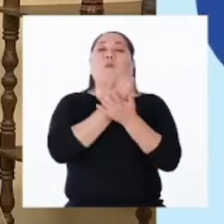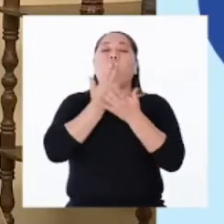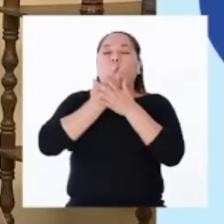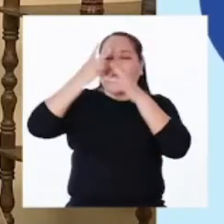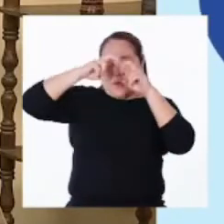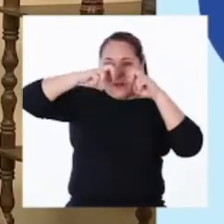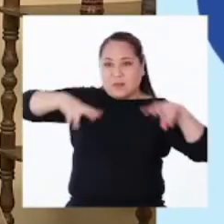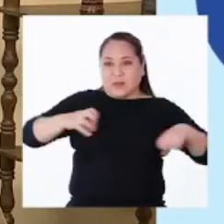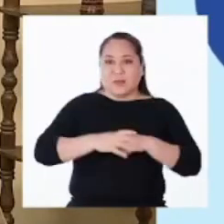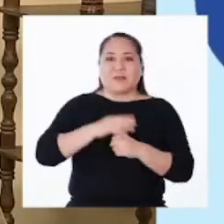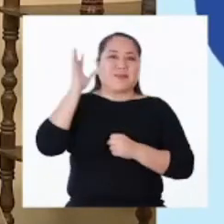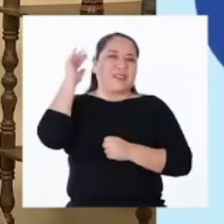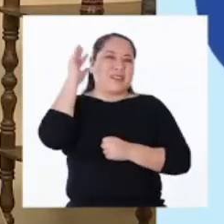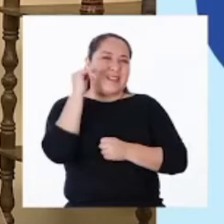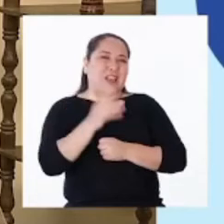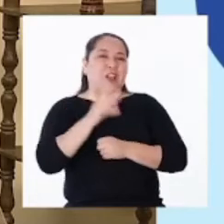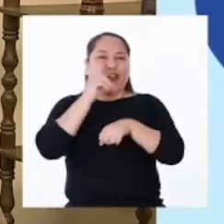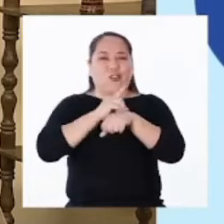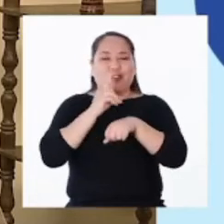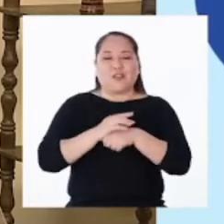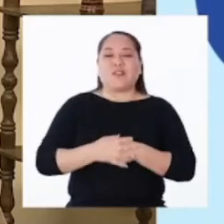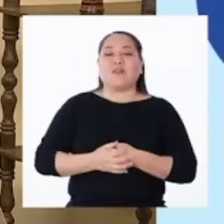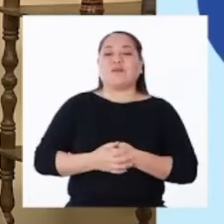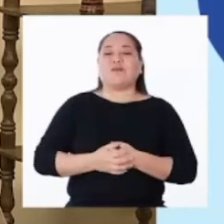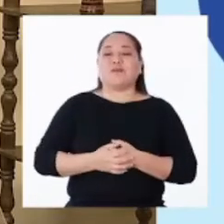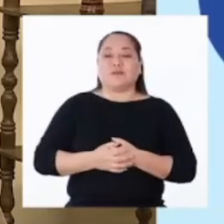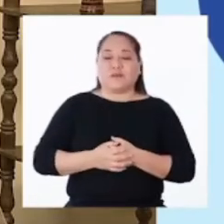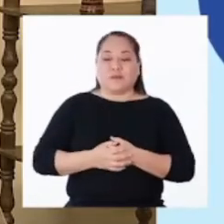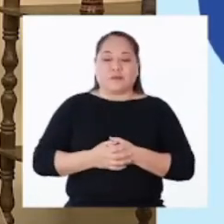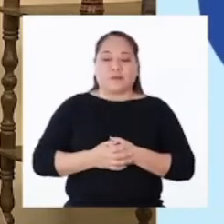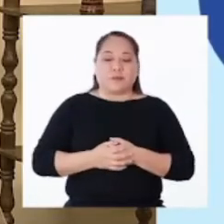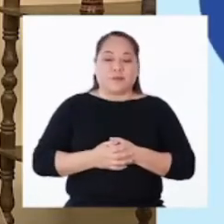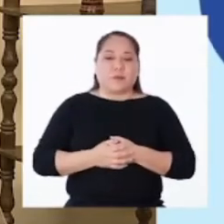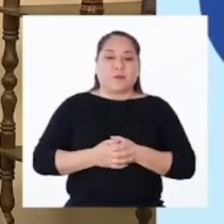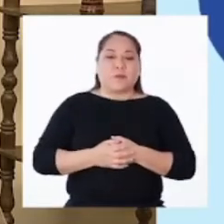buena investigación. Hasta pronto, doctora.